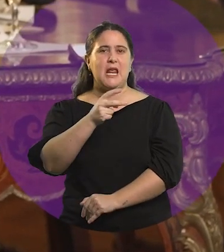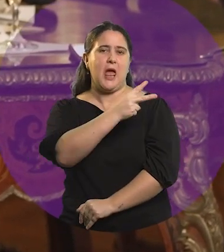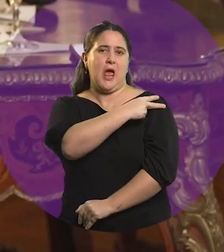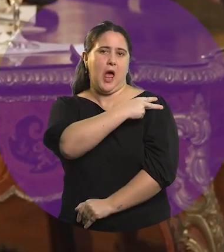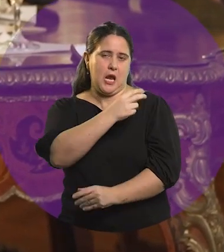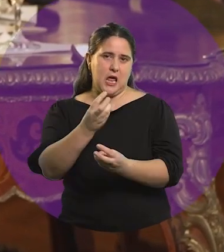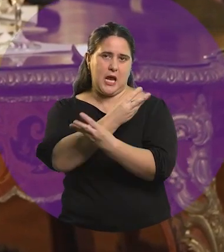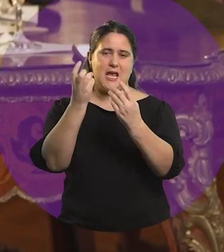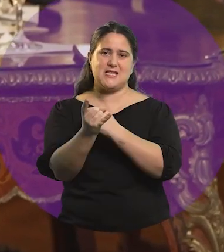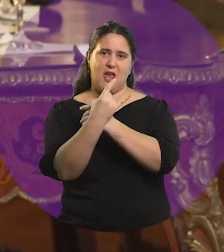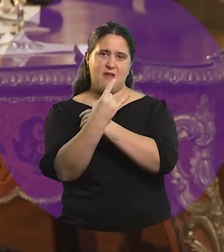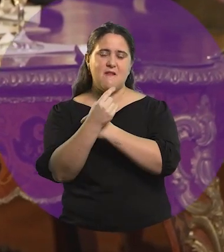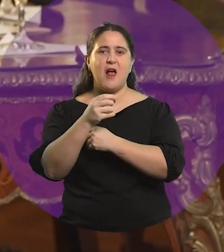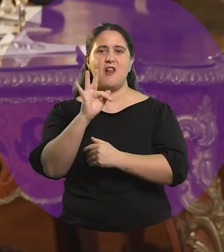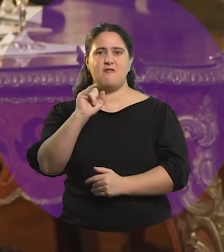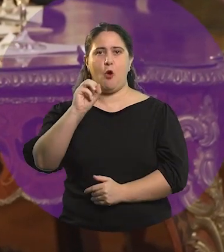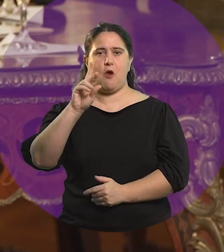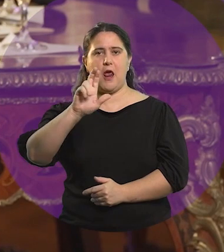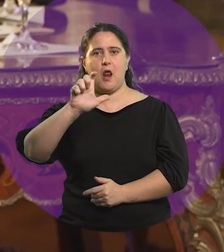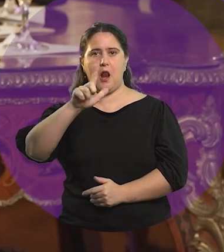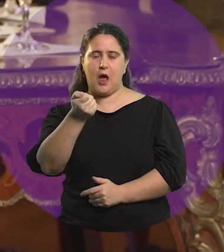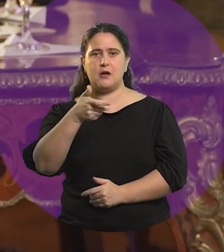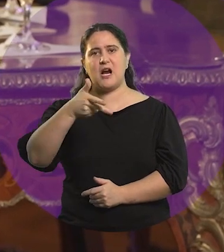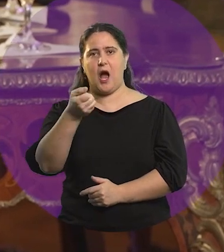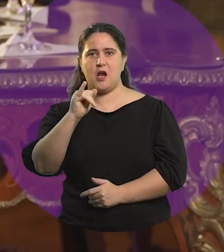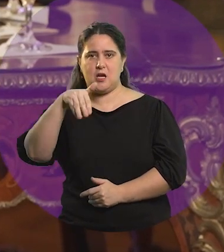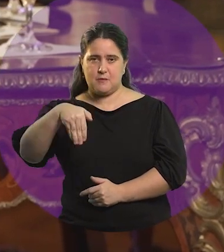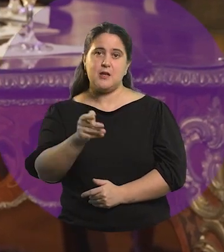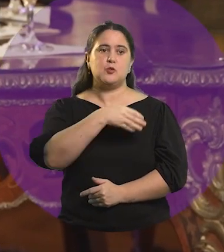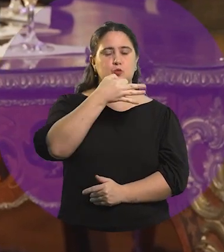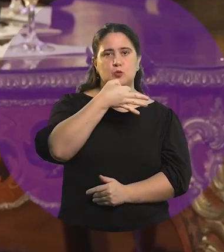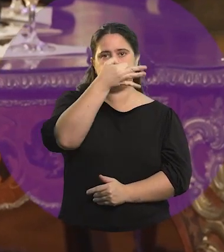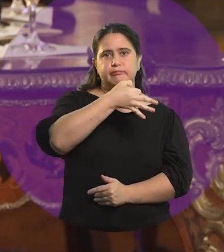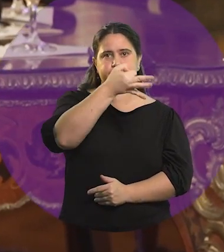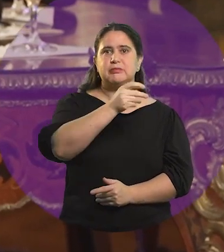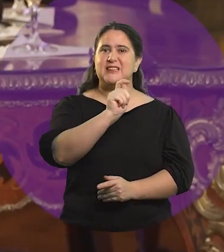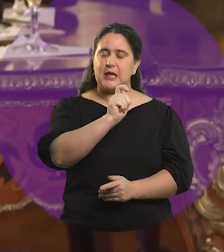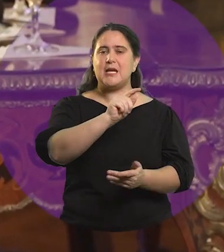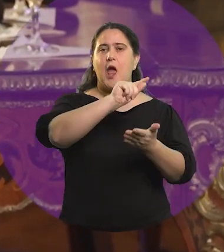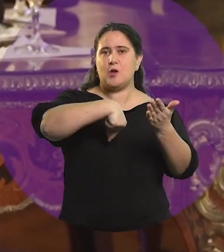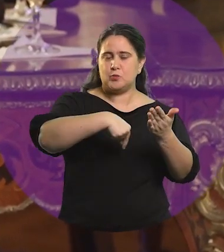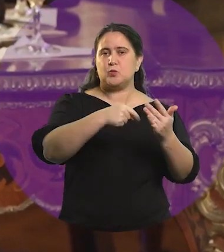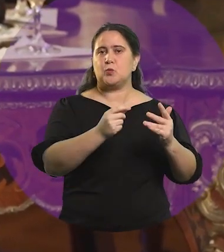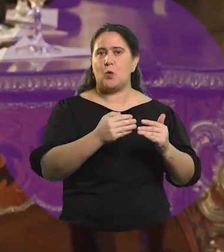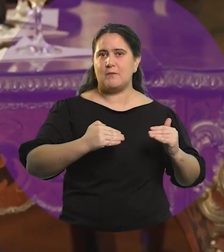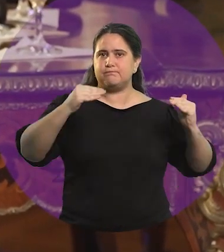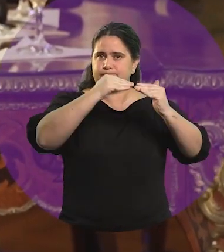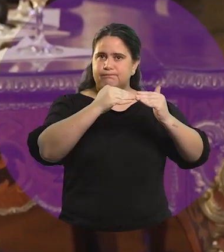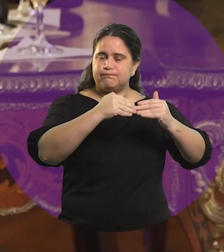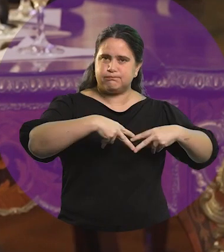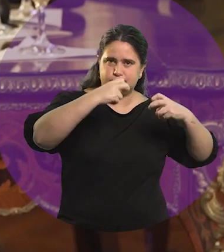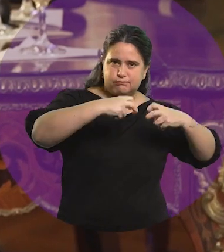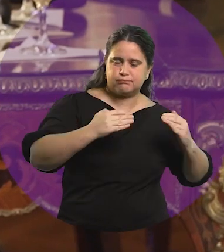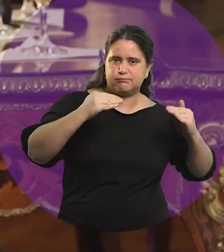de la gerenta general de Ceibal, Fiorella Jaim, y de la autora del estudio, que se llama Estudio de Equidad de Género en el